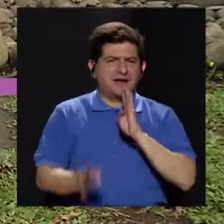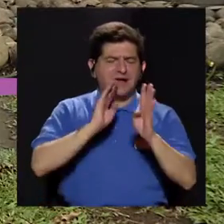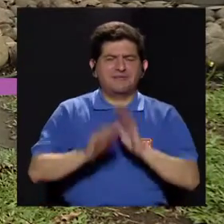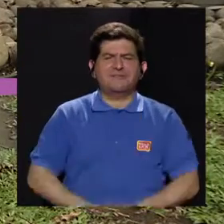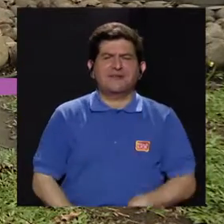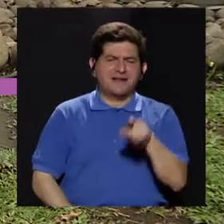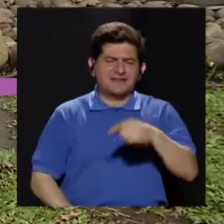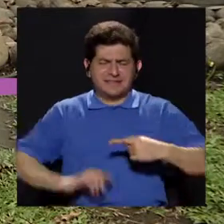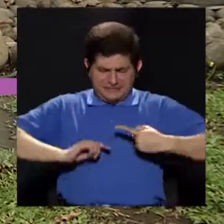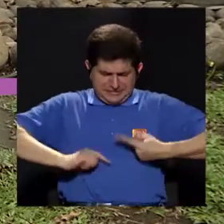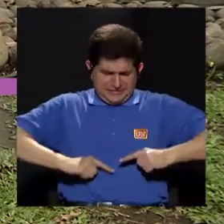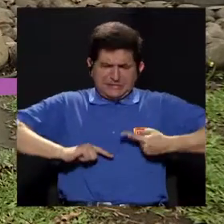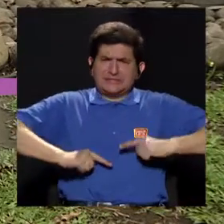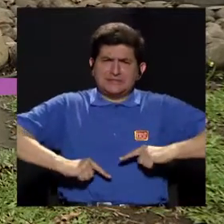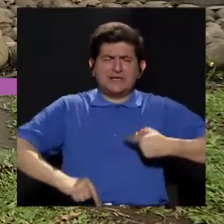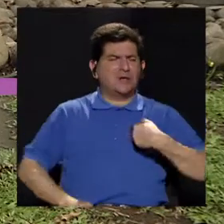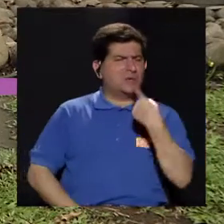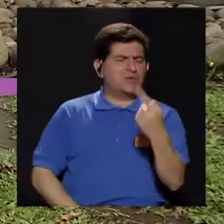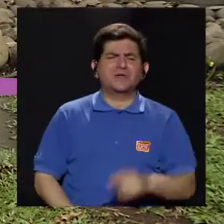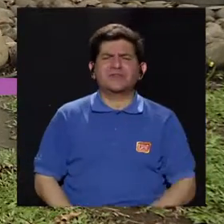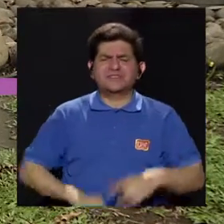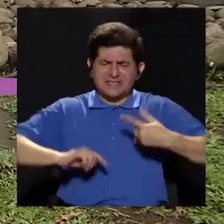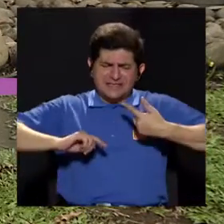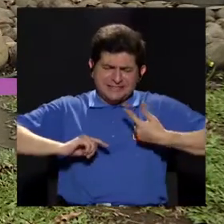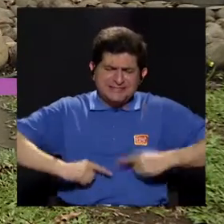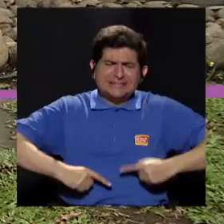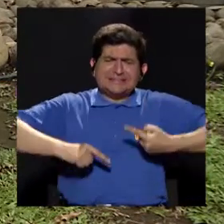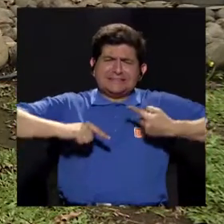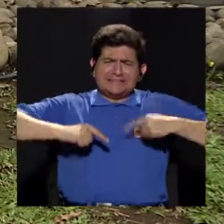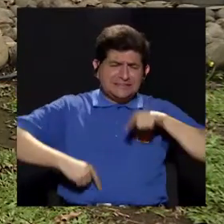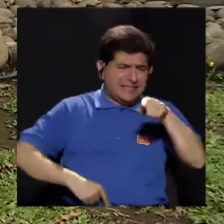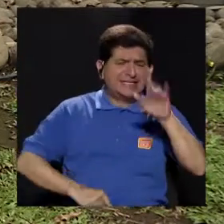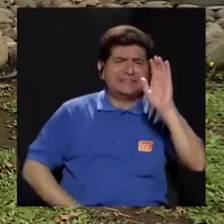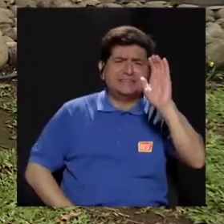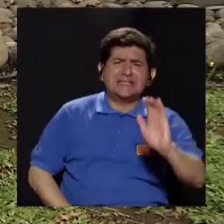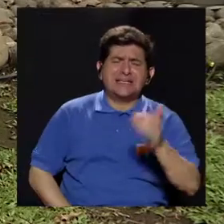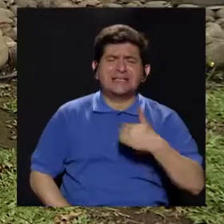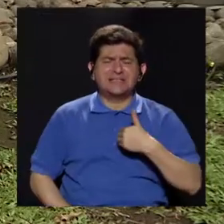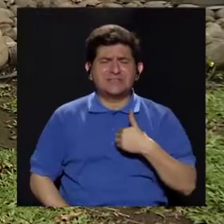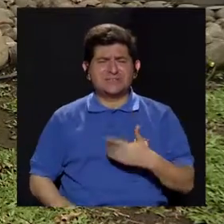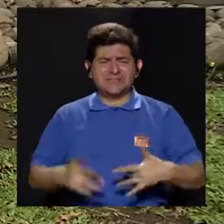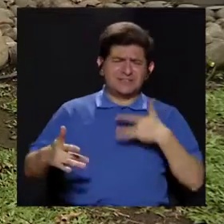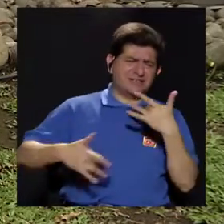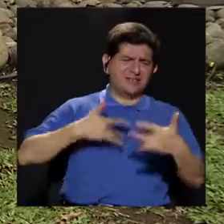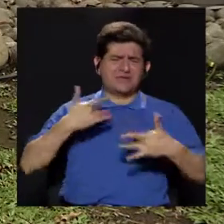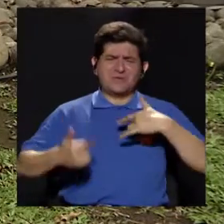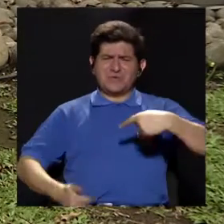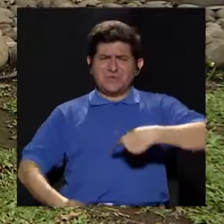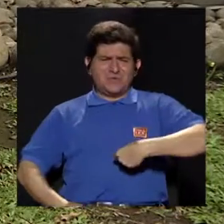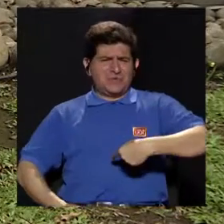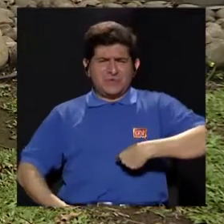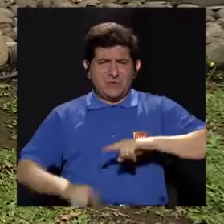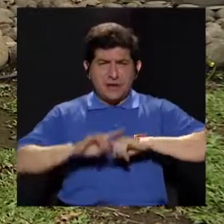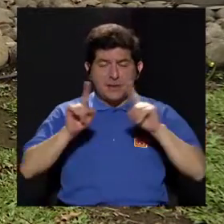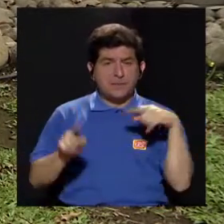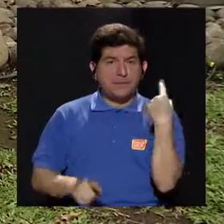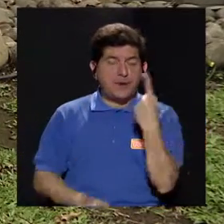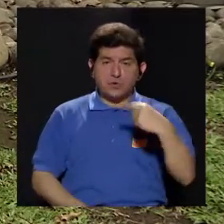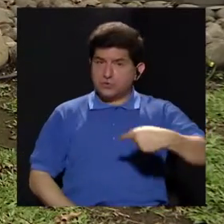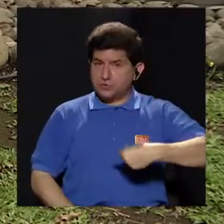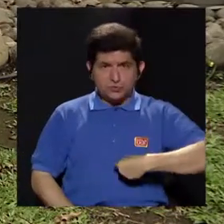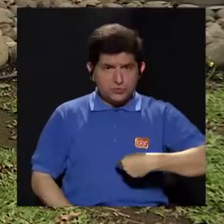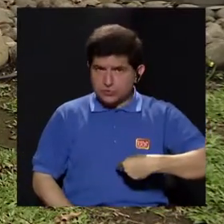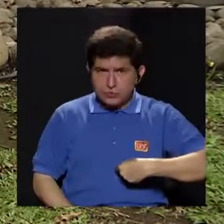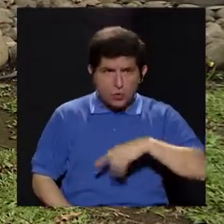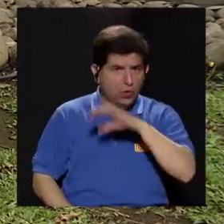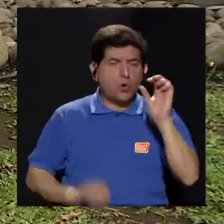dolores digestivos que aparecen. Uno dice, es que le duele la panza, ¿verdad? Ese chiquito que tiene un malestar estomacal, pero ¿es solamente